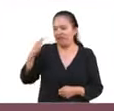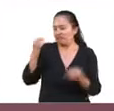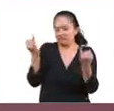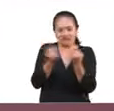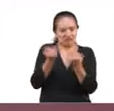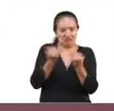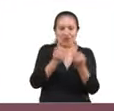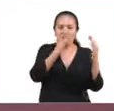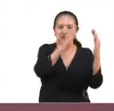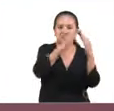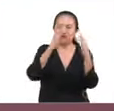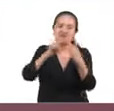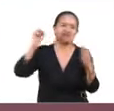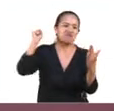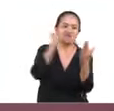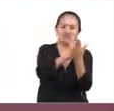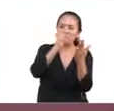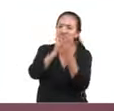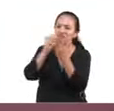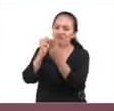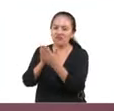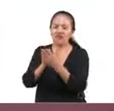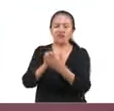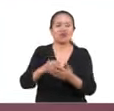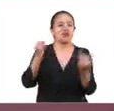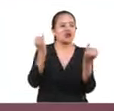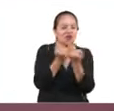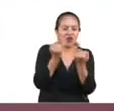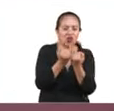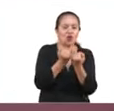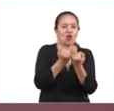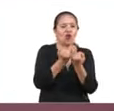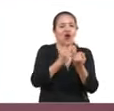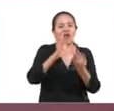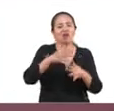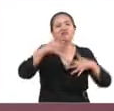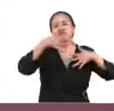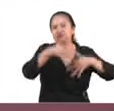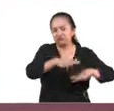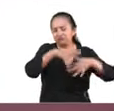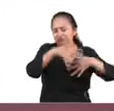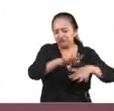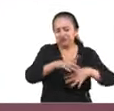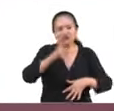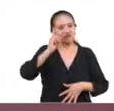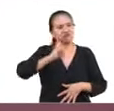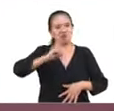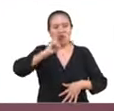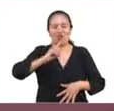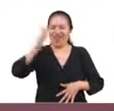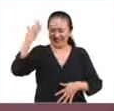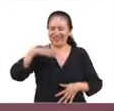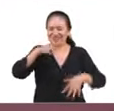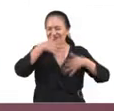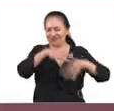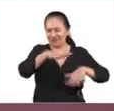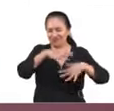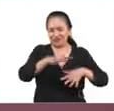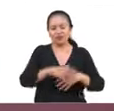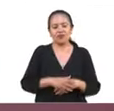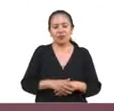por casa, también nos tocó estar cuidando en las marchas, a toda la marcha, en la